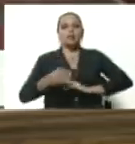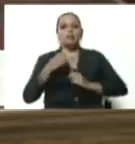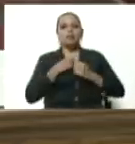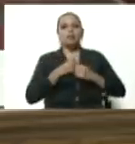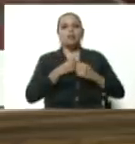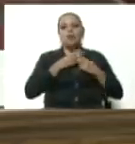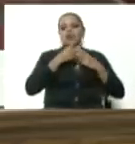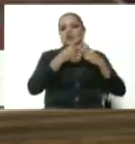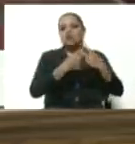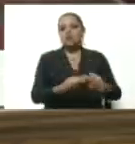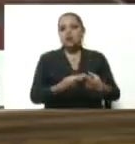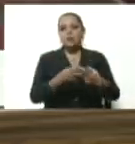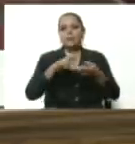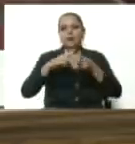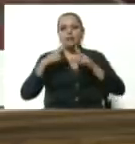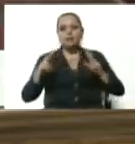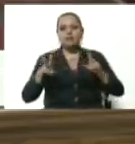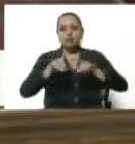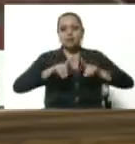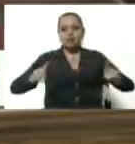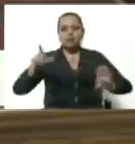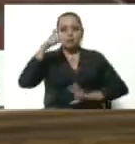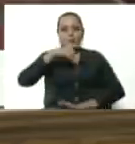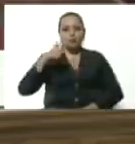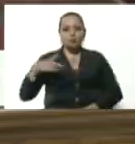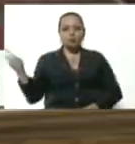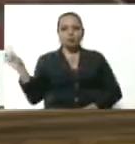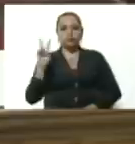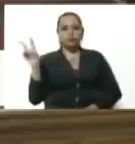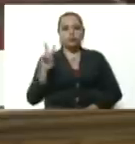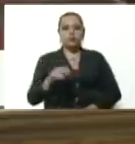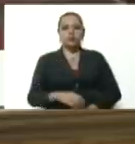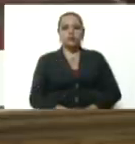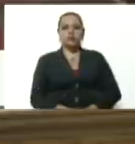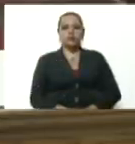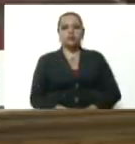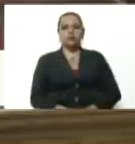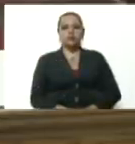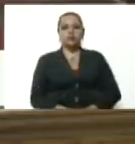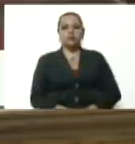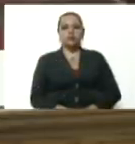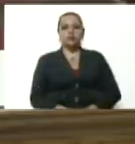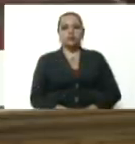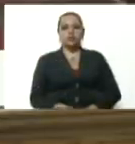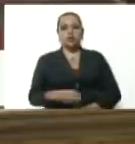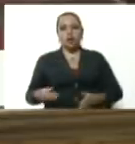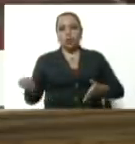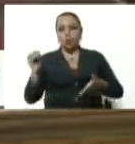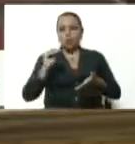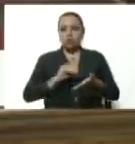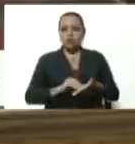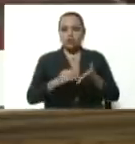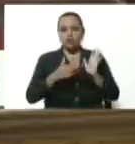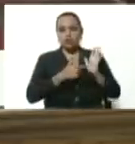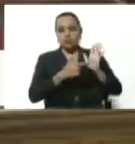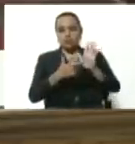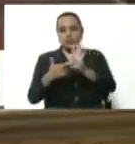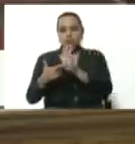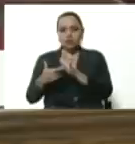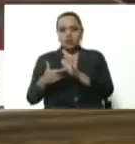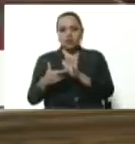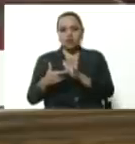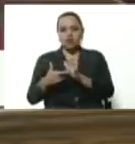voluntad pacífica y democrática del pueblo venezolano, que nuevamente se manifestará con su